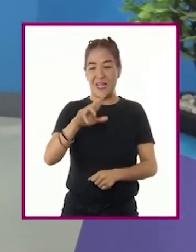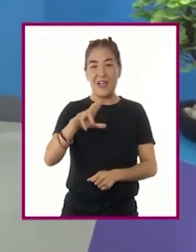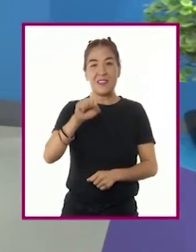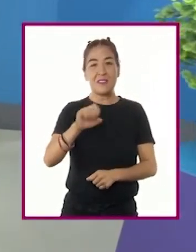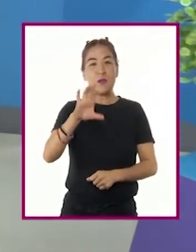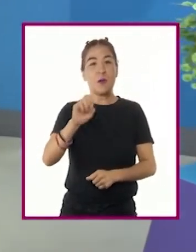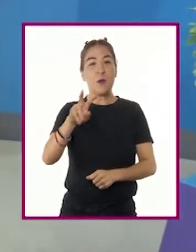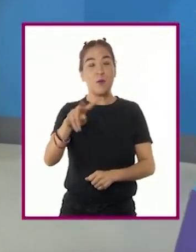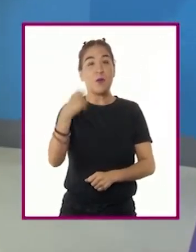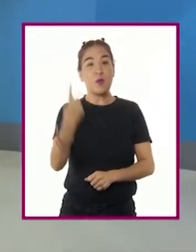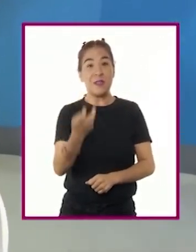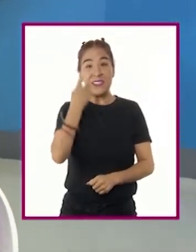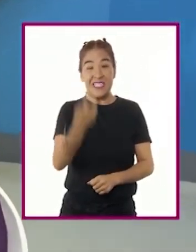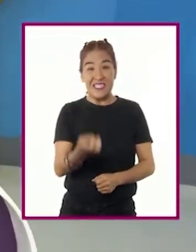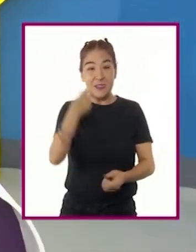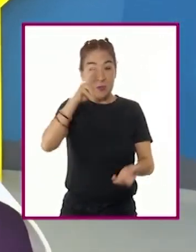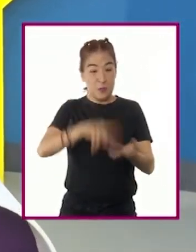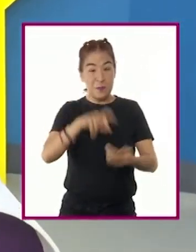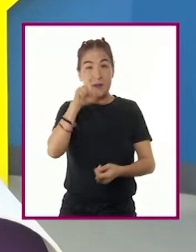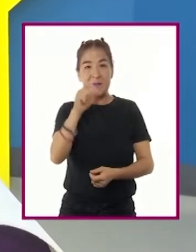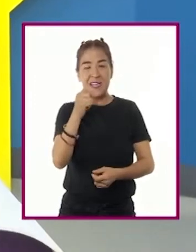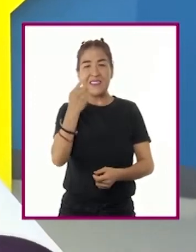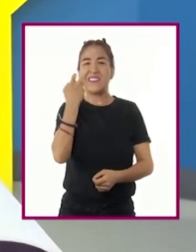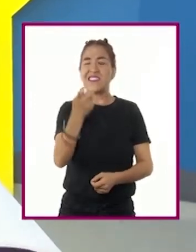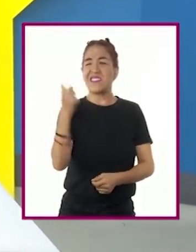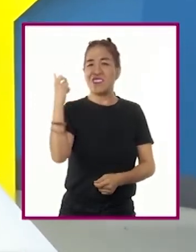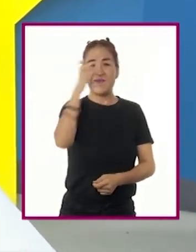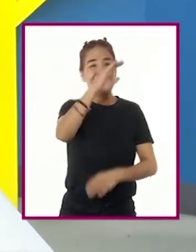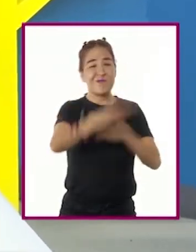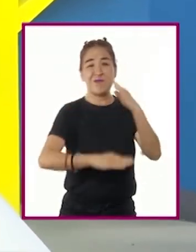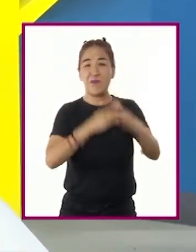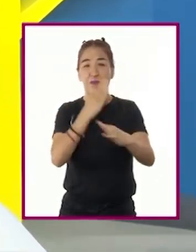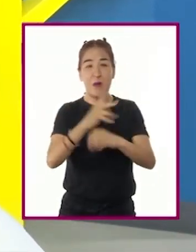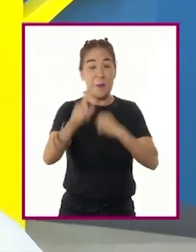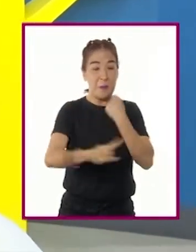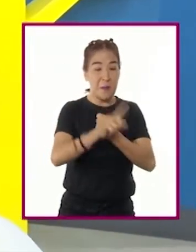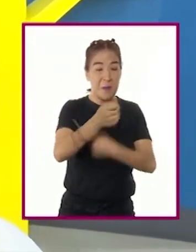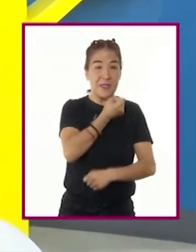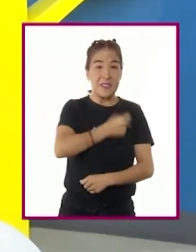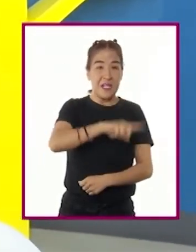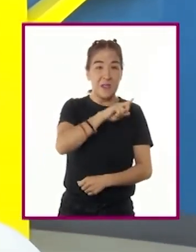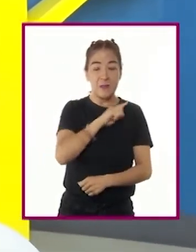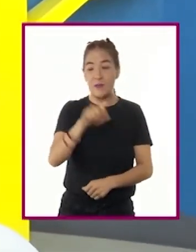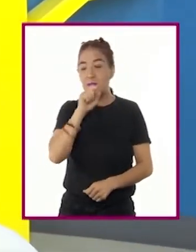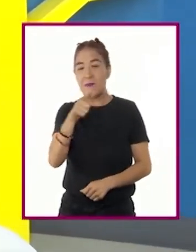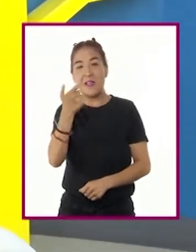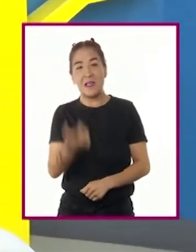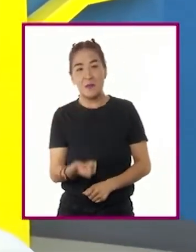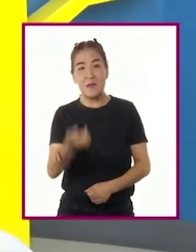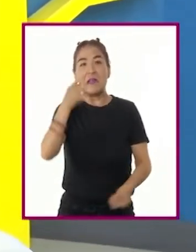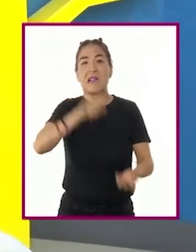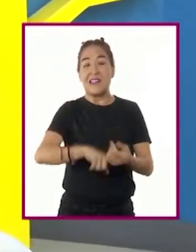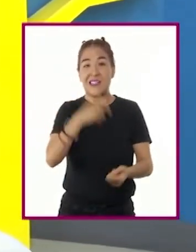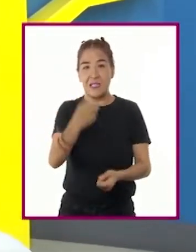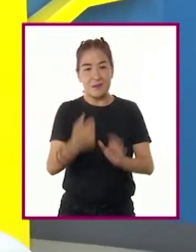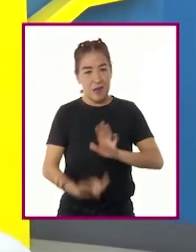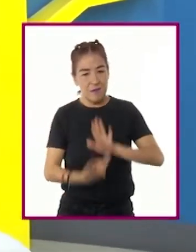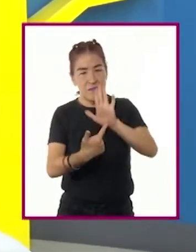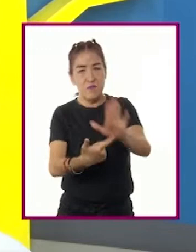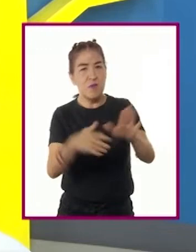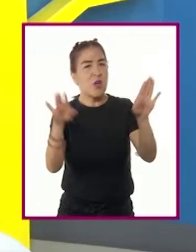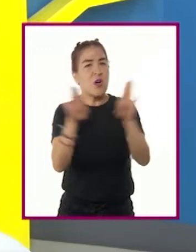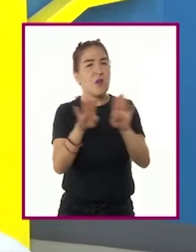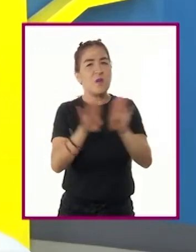provocó en 2020 dos crisis paralelas, una sanitaria y otra económica. Con la evidencia disponible,